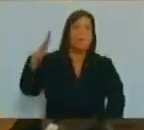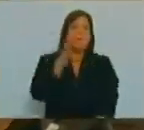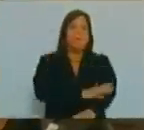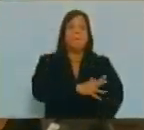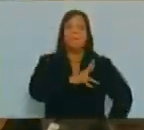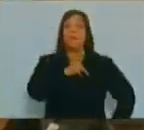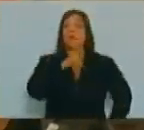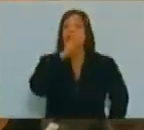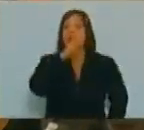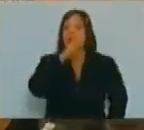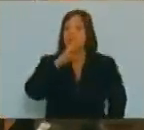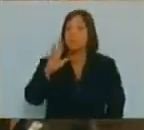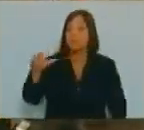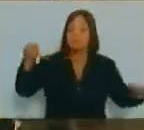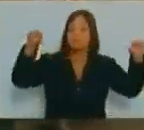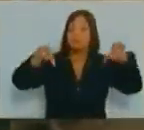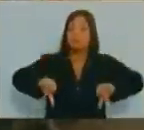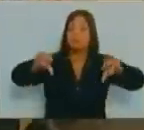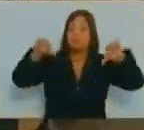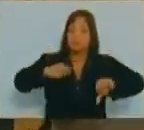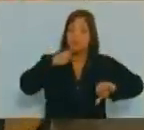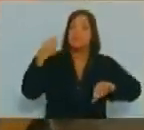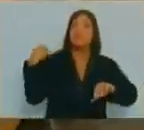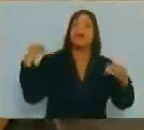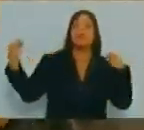planta en sus peores momentos